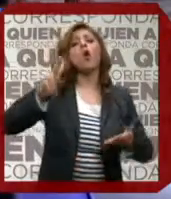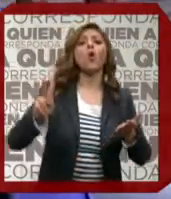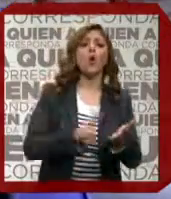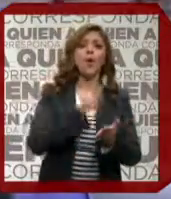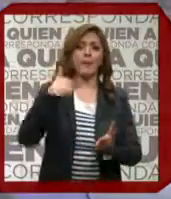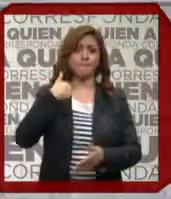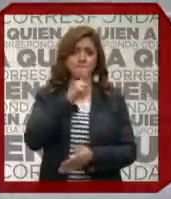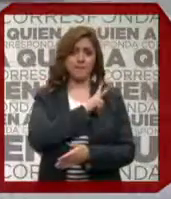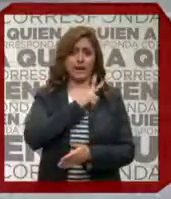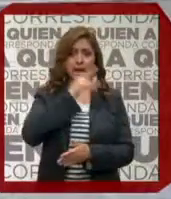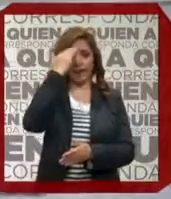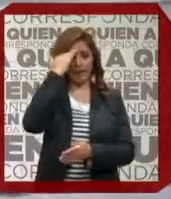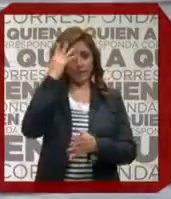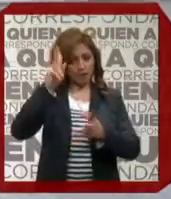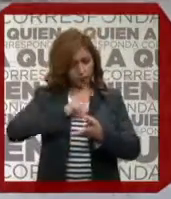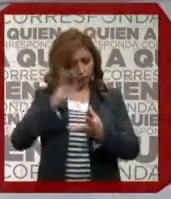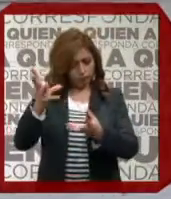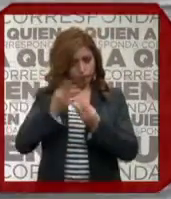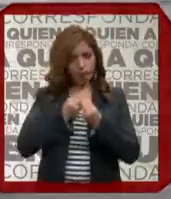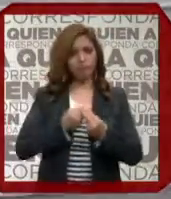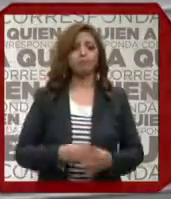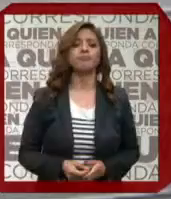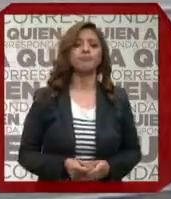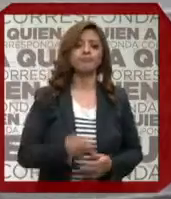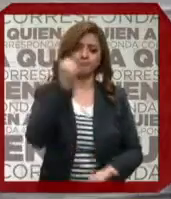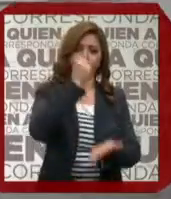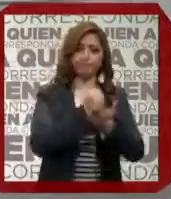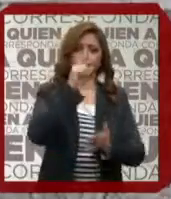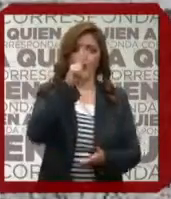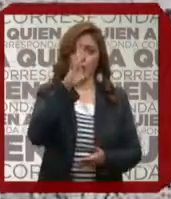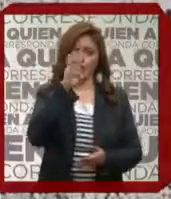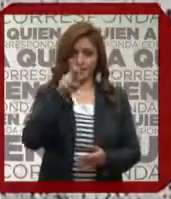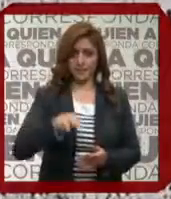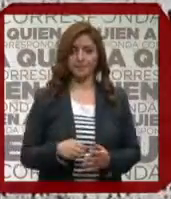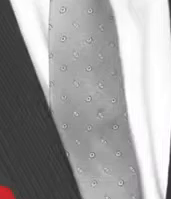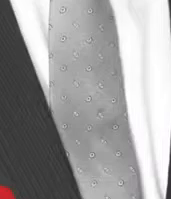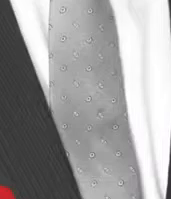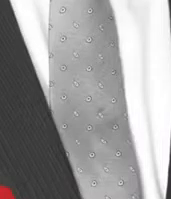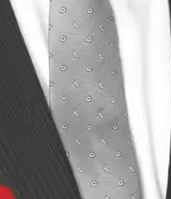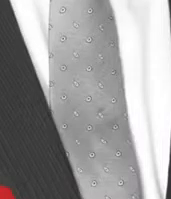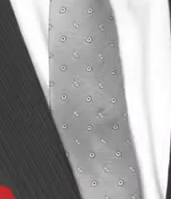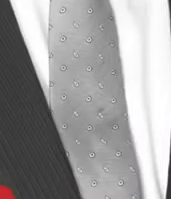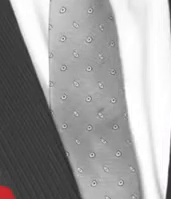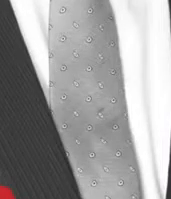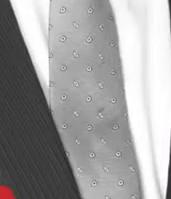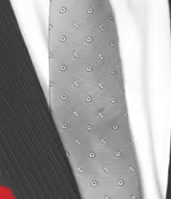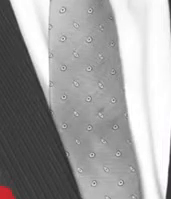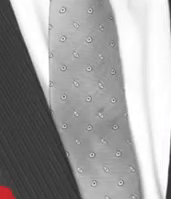nuestra casa. Para quien corresponda, Rubén Monroy.